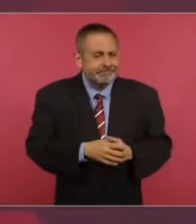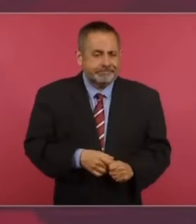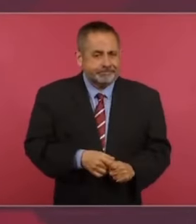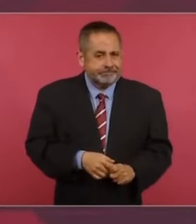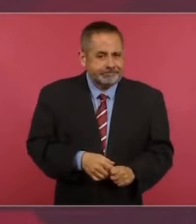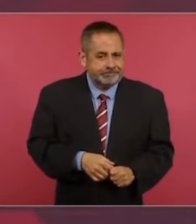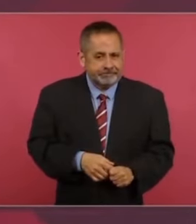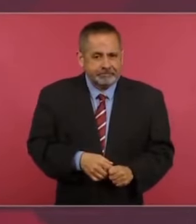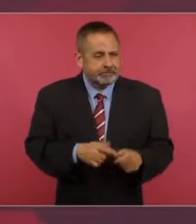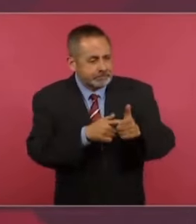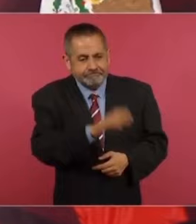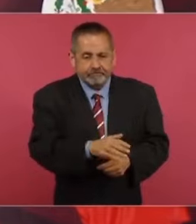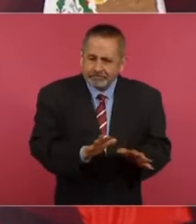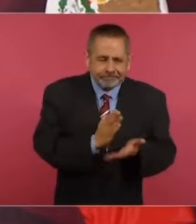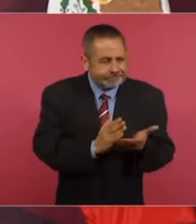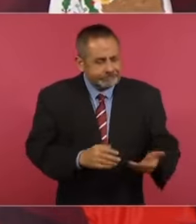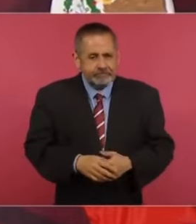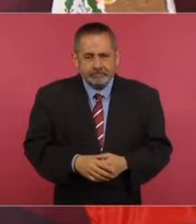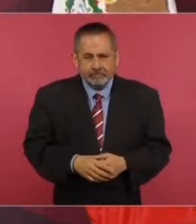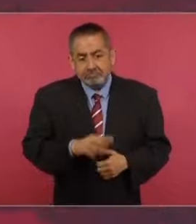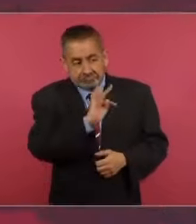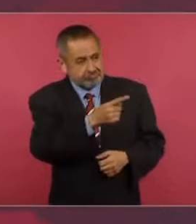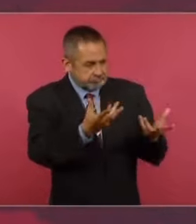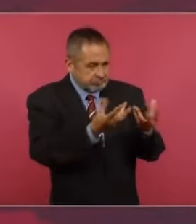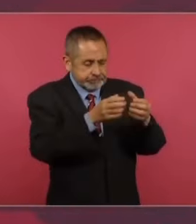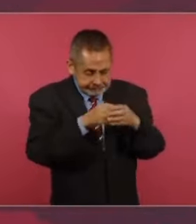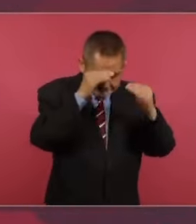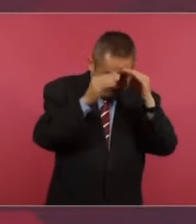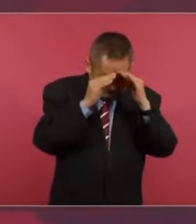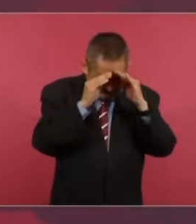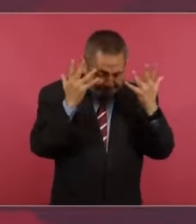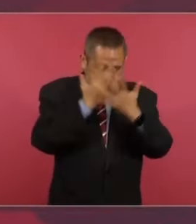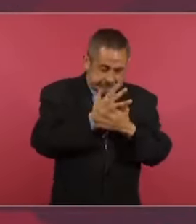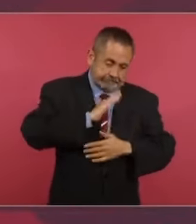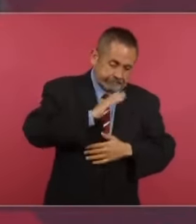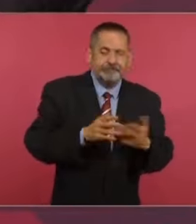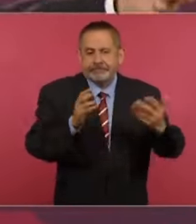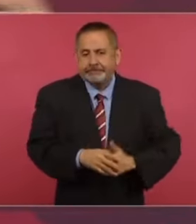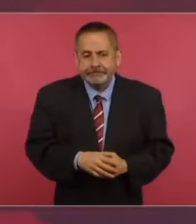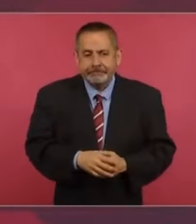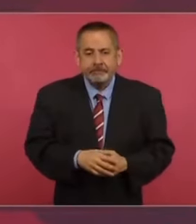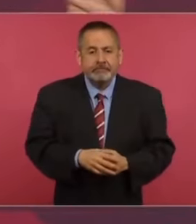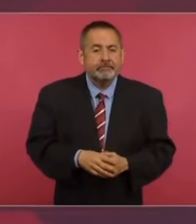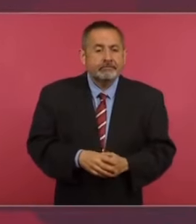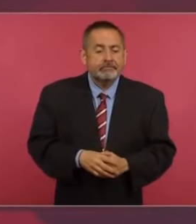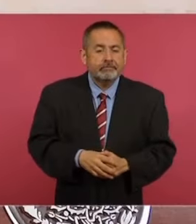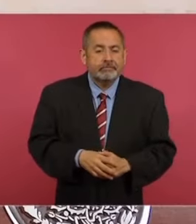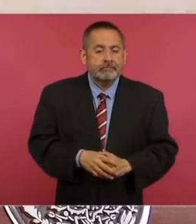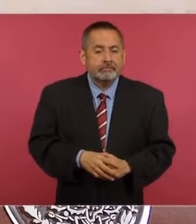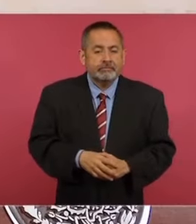sigan haciendo ridículo. Podrían reunirse. Ahora hasta los veo ya